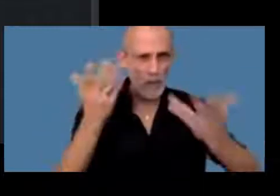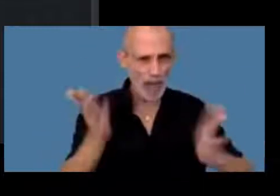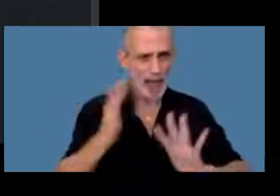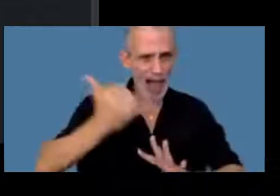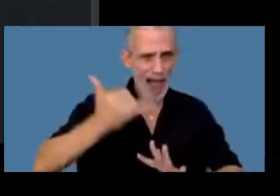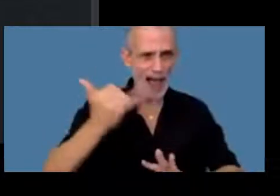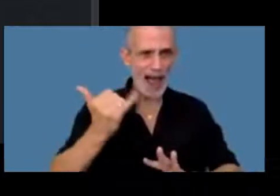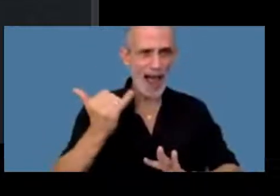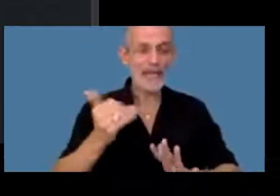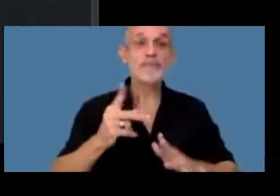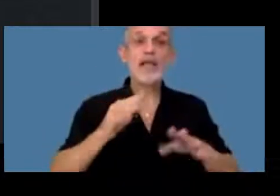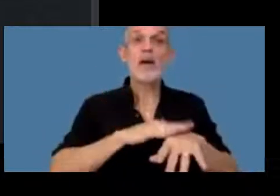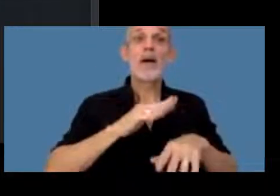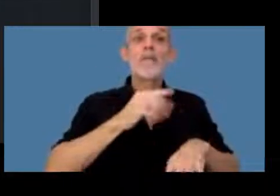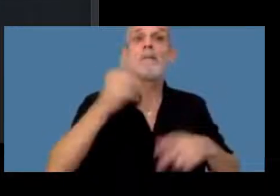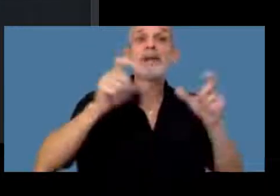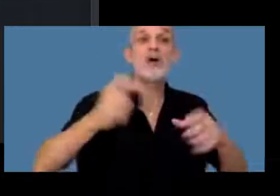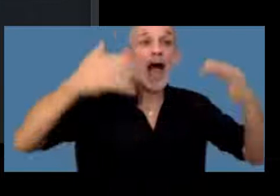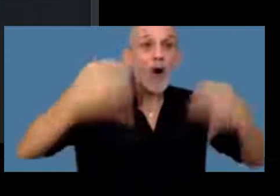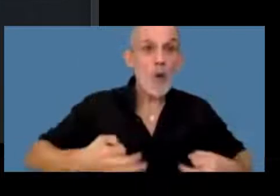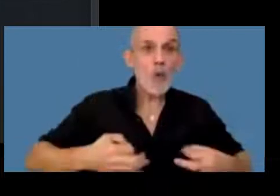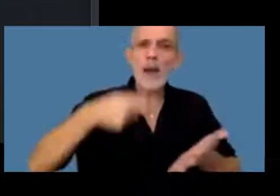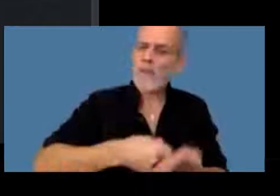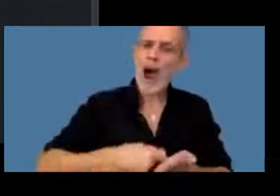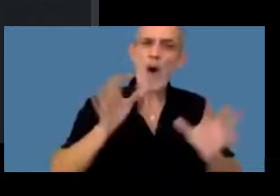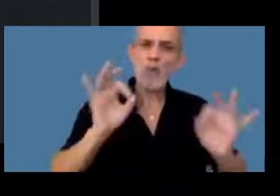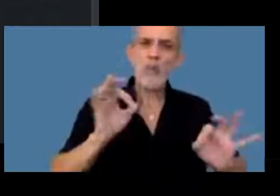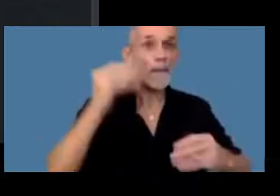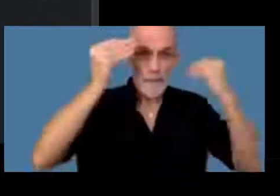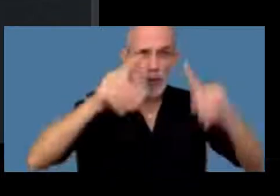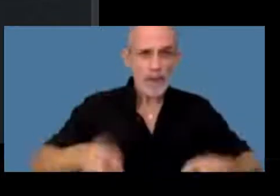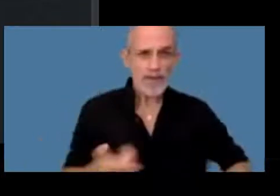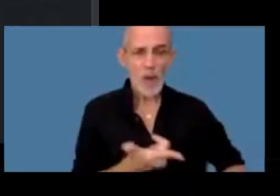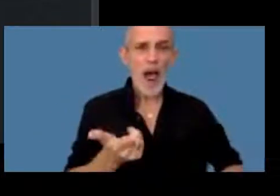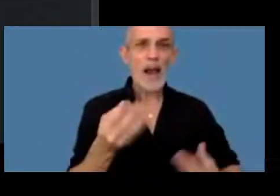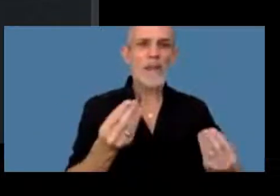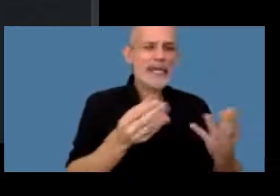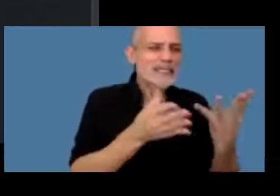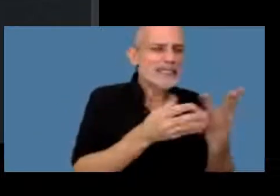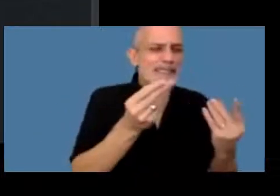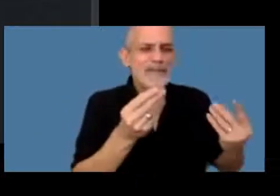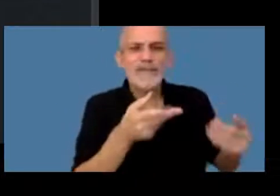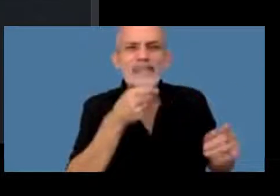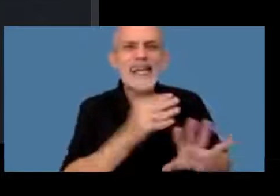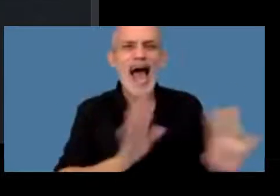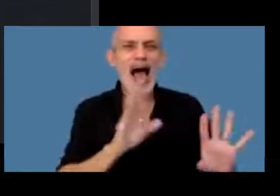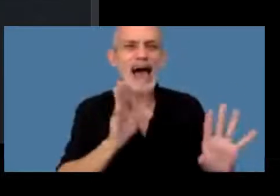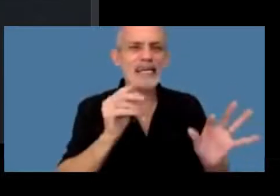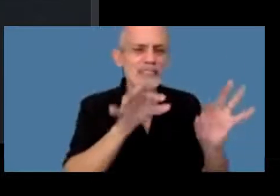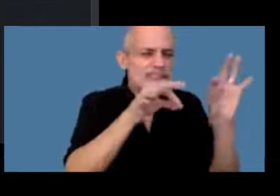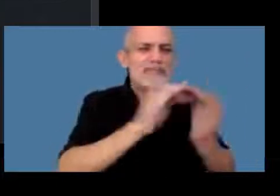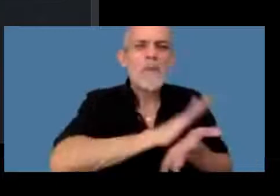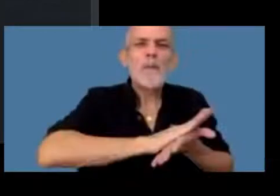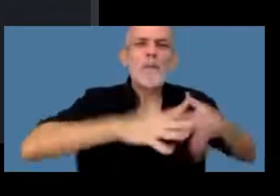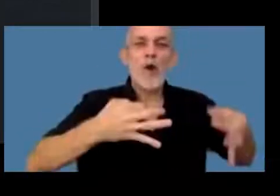el que cumple en general, la pyme, está preocupada para minimizar esas contingencias. Y quiere, digamos, si encuentra un